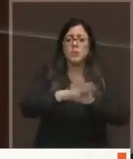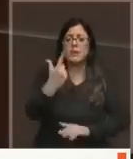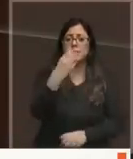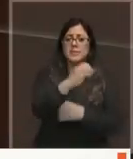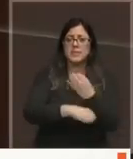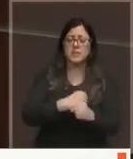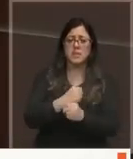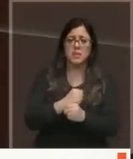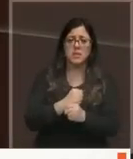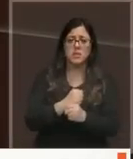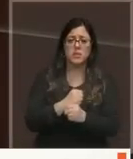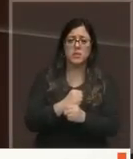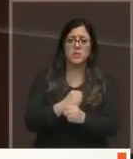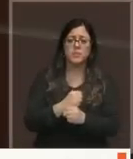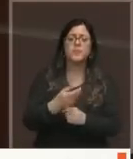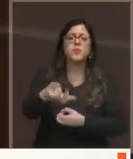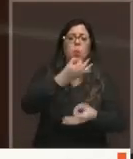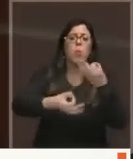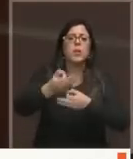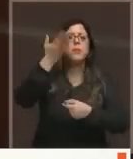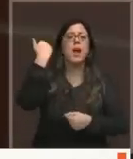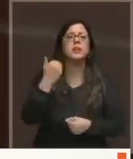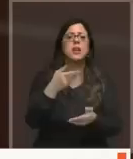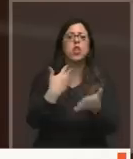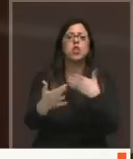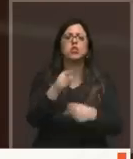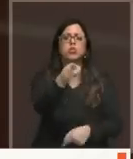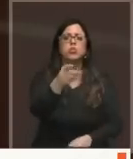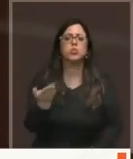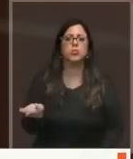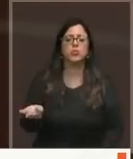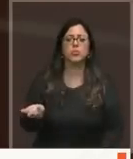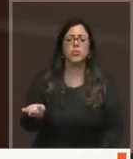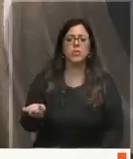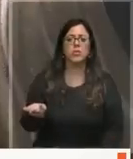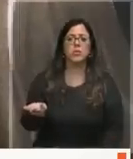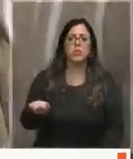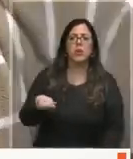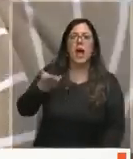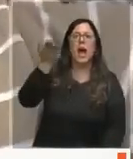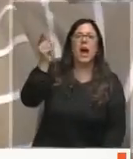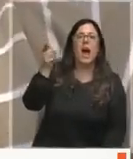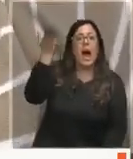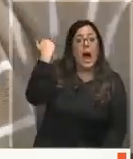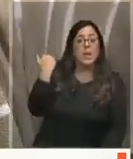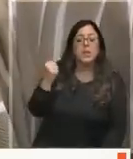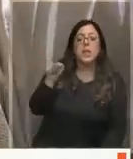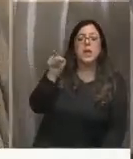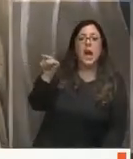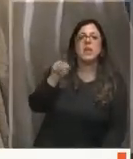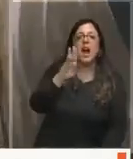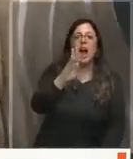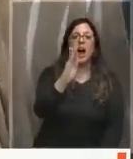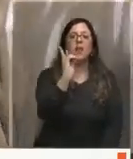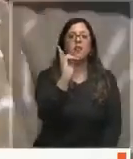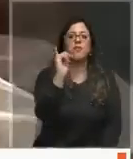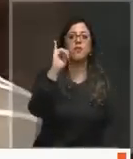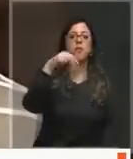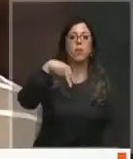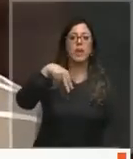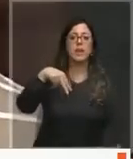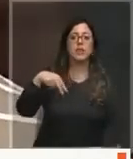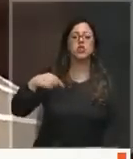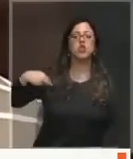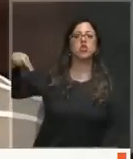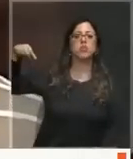años. Cuénteme, ¿dónde estaba antes usted? Allá en Buin. De allá hasta acá me vine caminando, de allá de Buin.